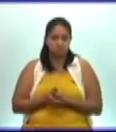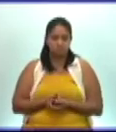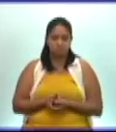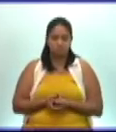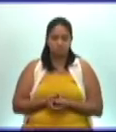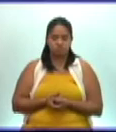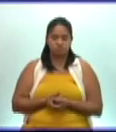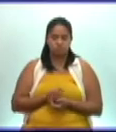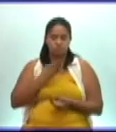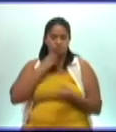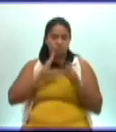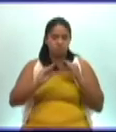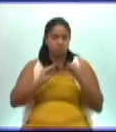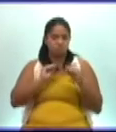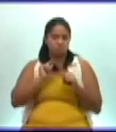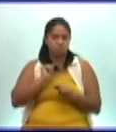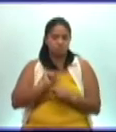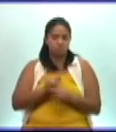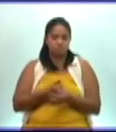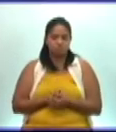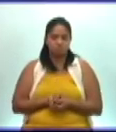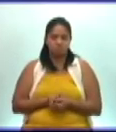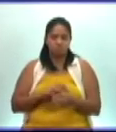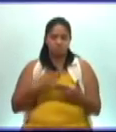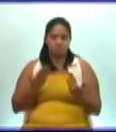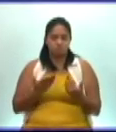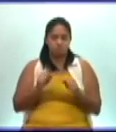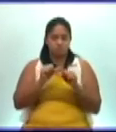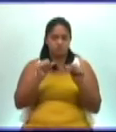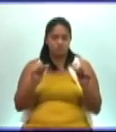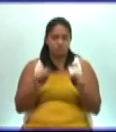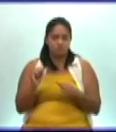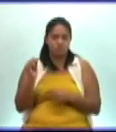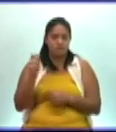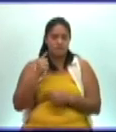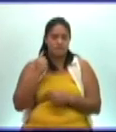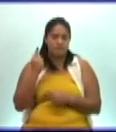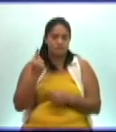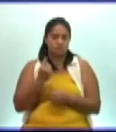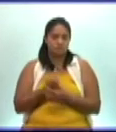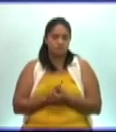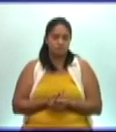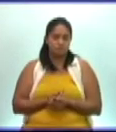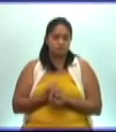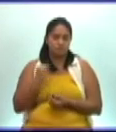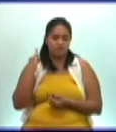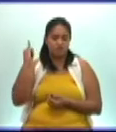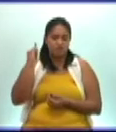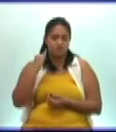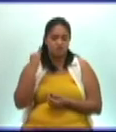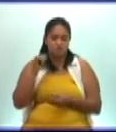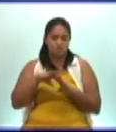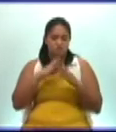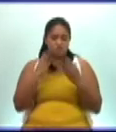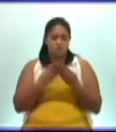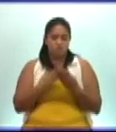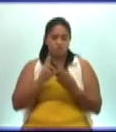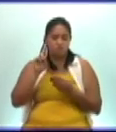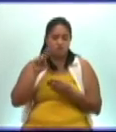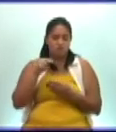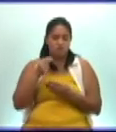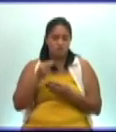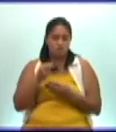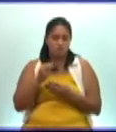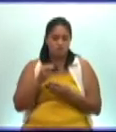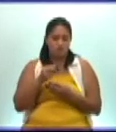Comentamos entonces que según el sistema internacional, nosotros todas las unidades las expresamos en metro.